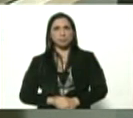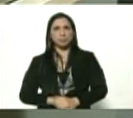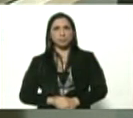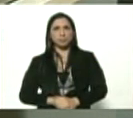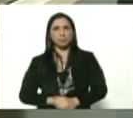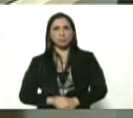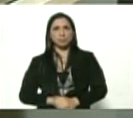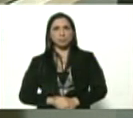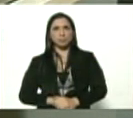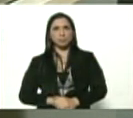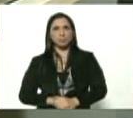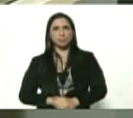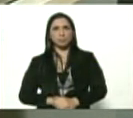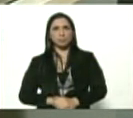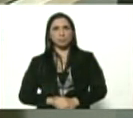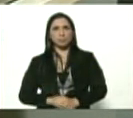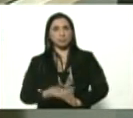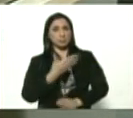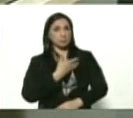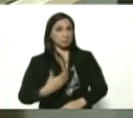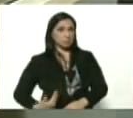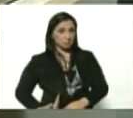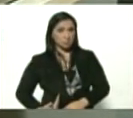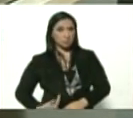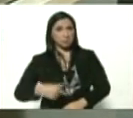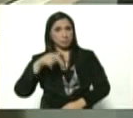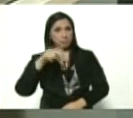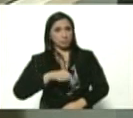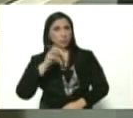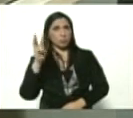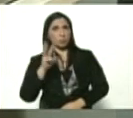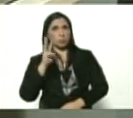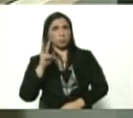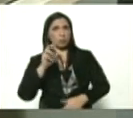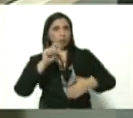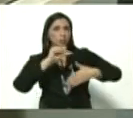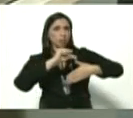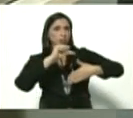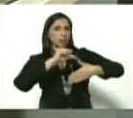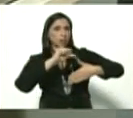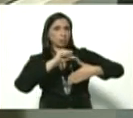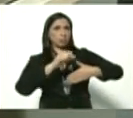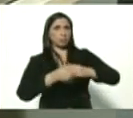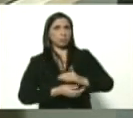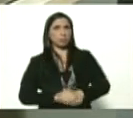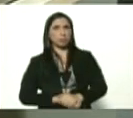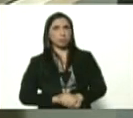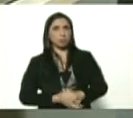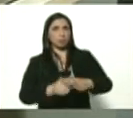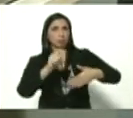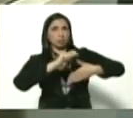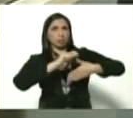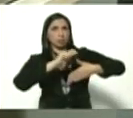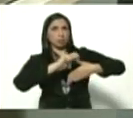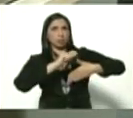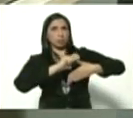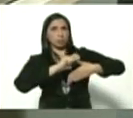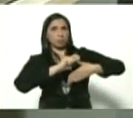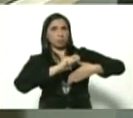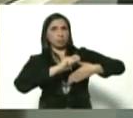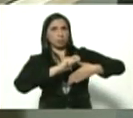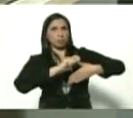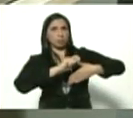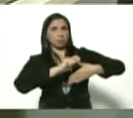Señor presidente Nicolás Maduro, Jorge Gestoso de Telesur. Lo tenemos. Señor presidente internet. Nicolás Maduro,